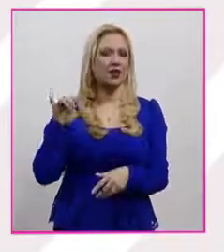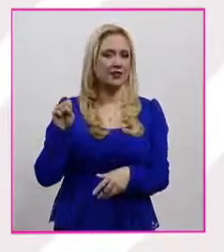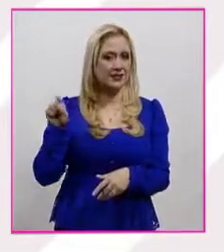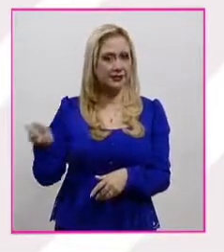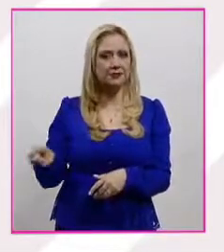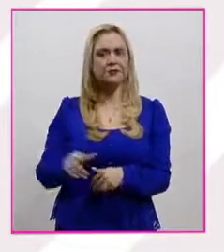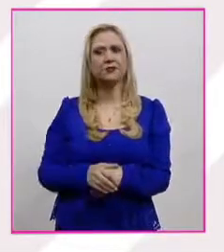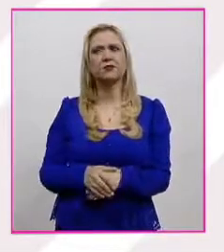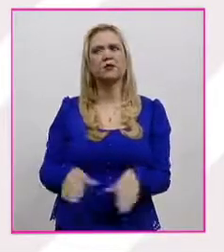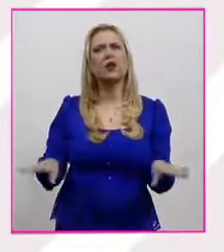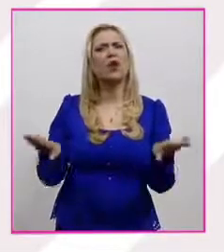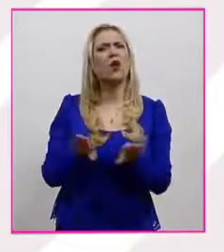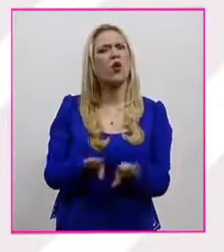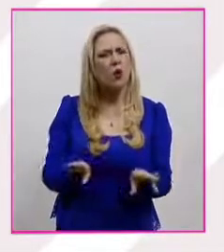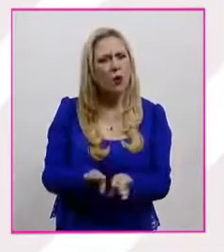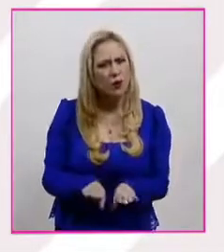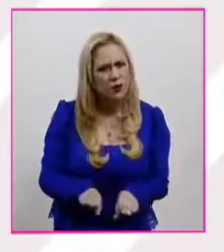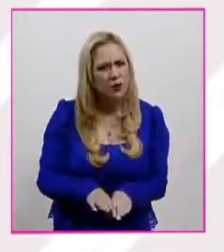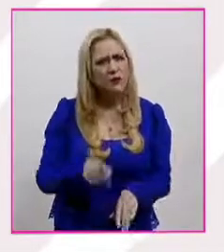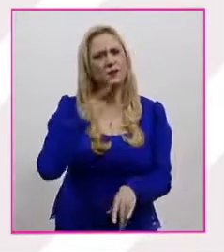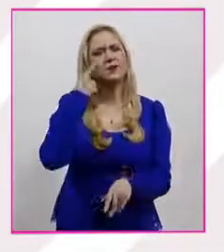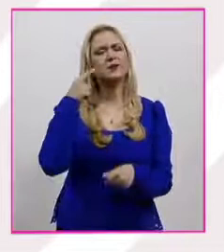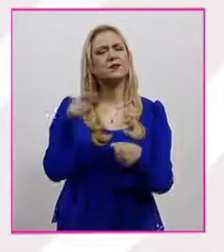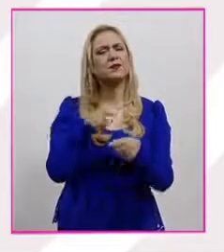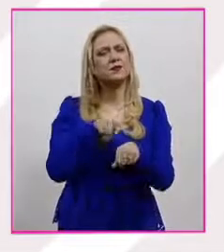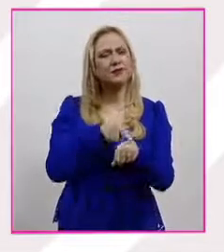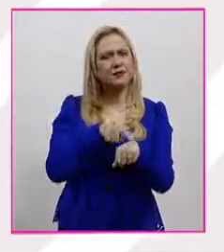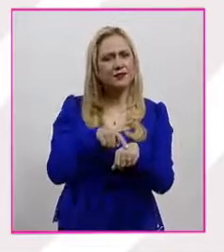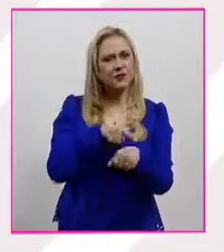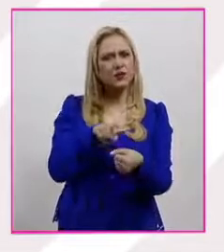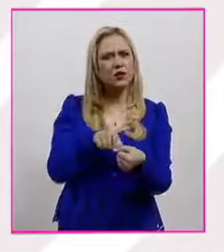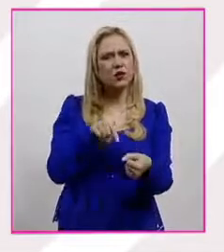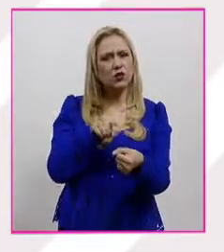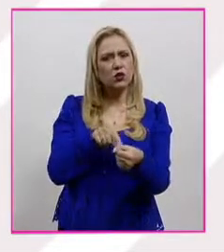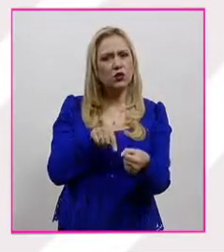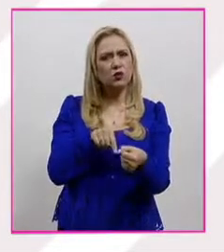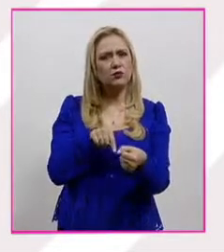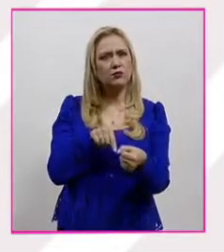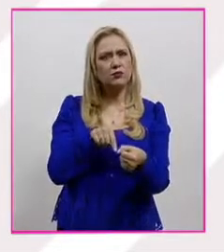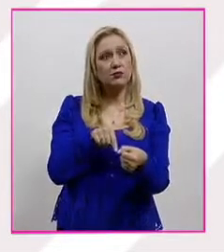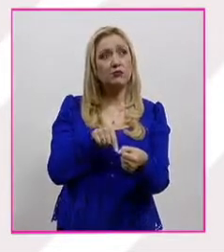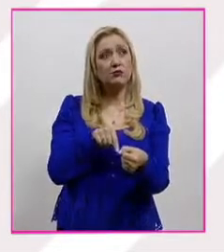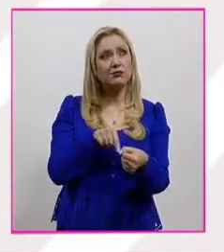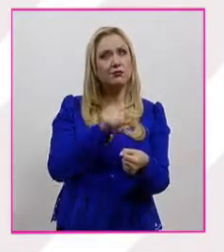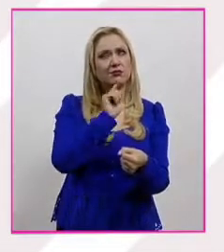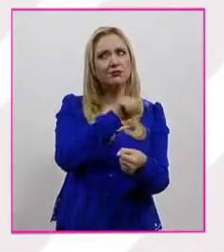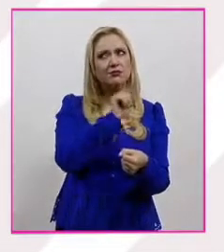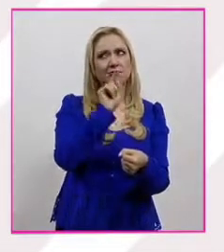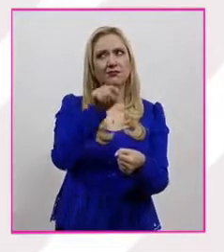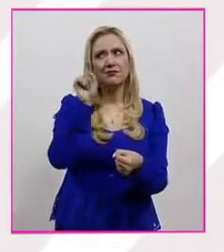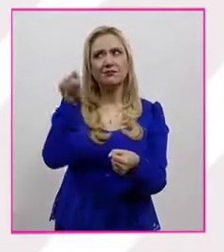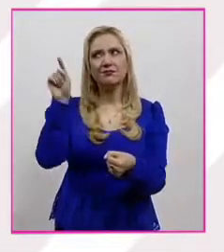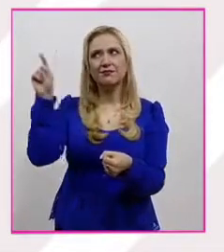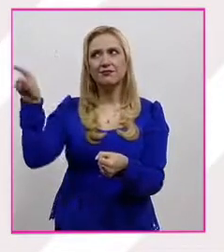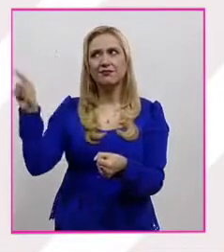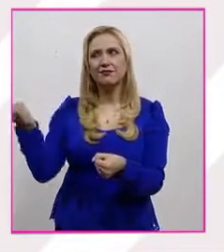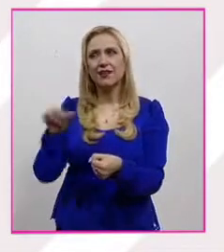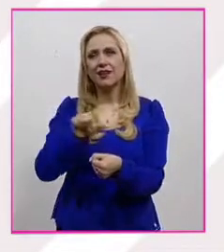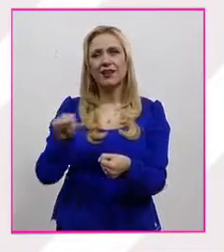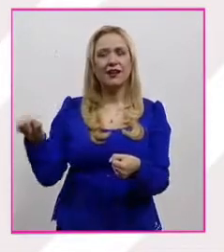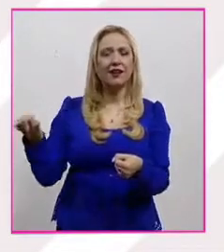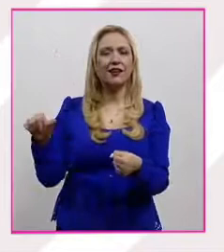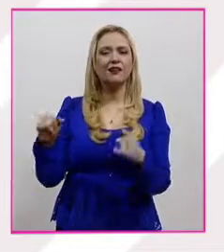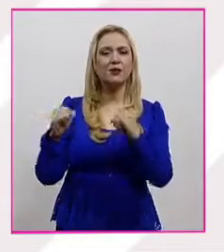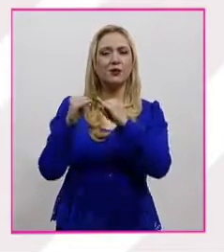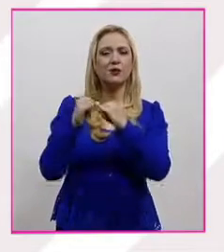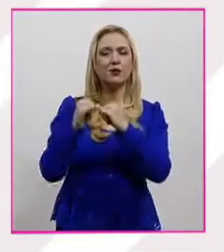cómo el racismo está entremezclado con nuestras instituciones para determinar qué educación recibes, ¿no? ¿Qué tipo de educación recibes